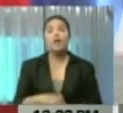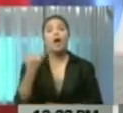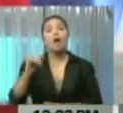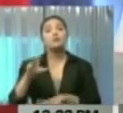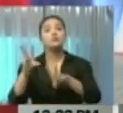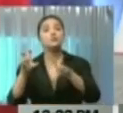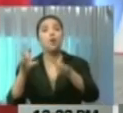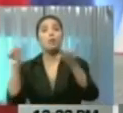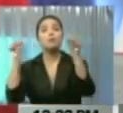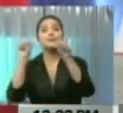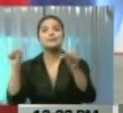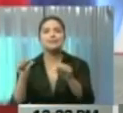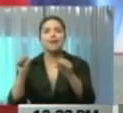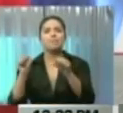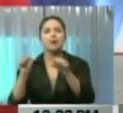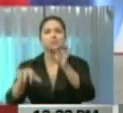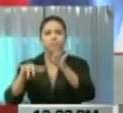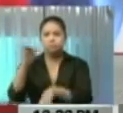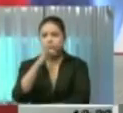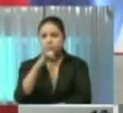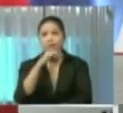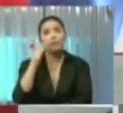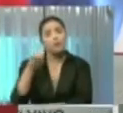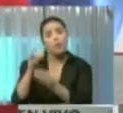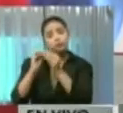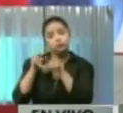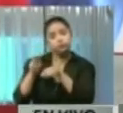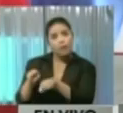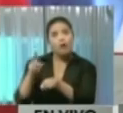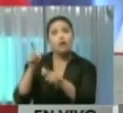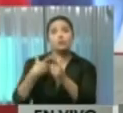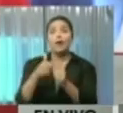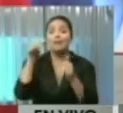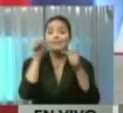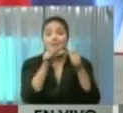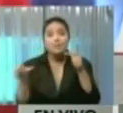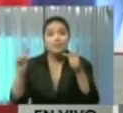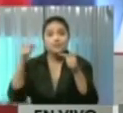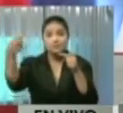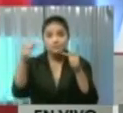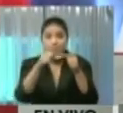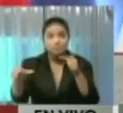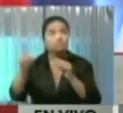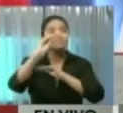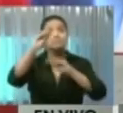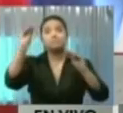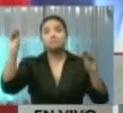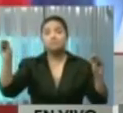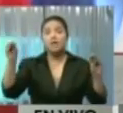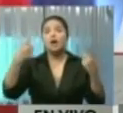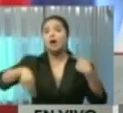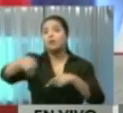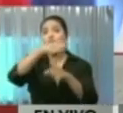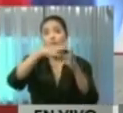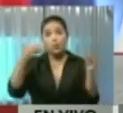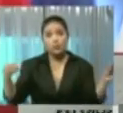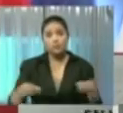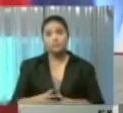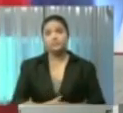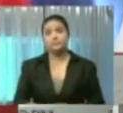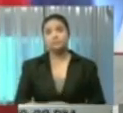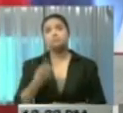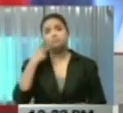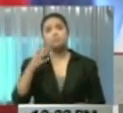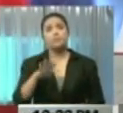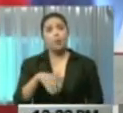informáticos, equipos, donde habrá que hacer los ajustes, y por eso queremos esta misma semana que viene convocar a estos sectores para